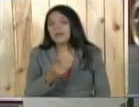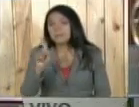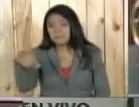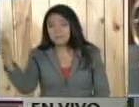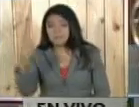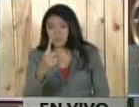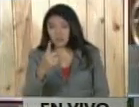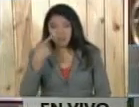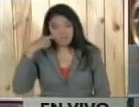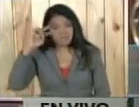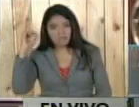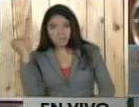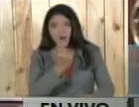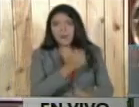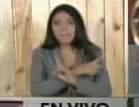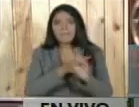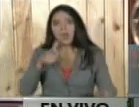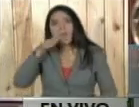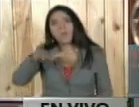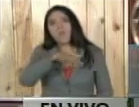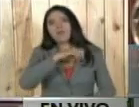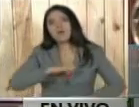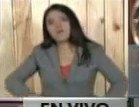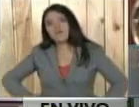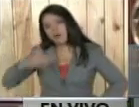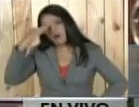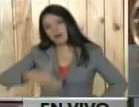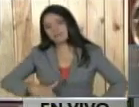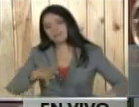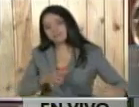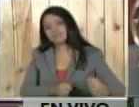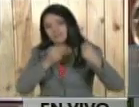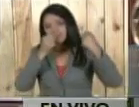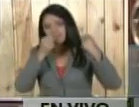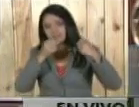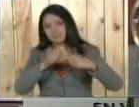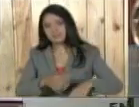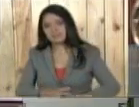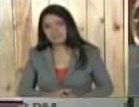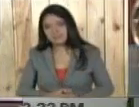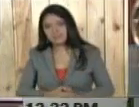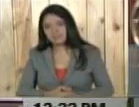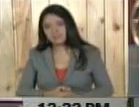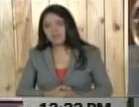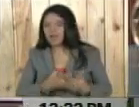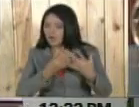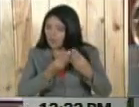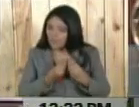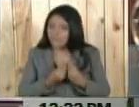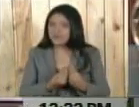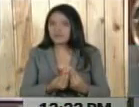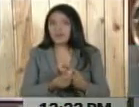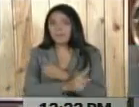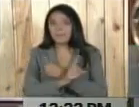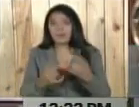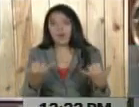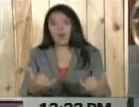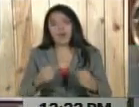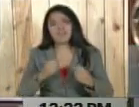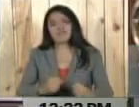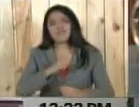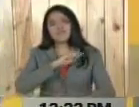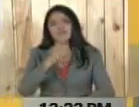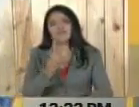apuñalearla, pero salió el pueblo y la Fuerza Armada y la salvaron, la abrigaron, la acompañaron. Y mira qué fuerte está esta